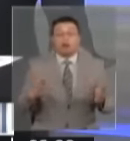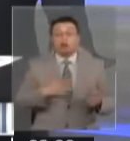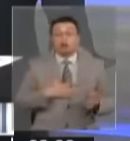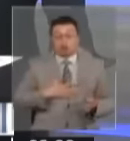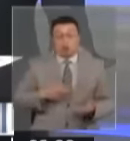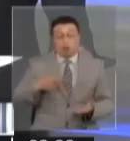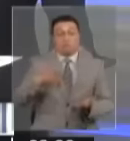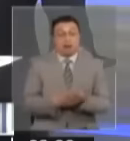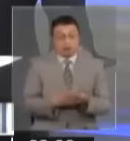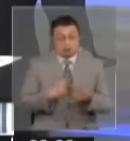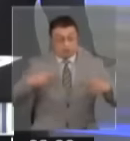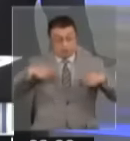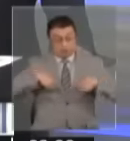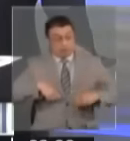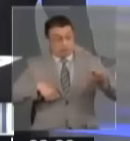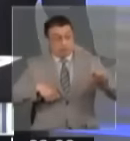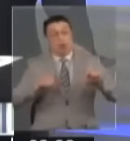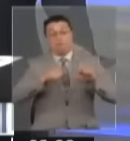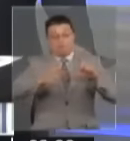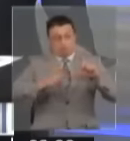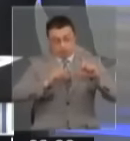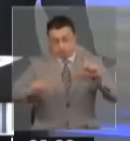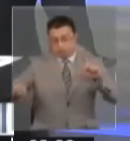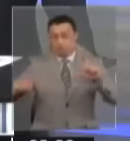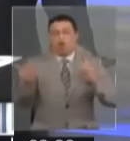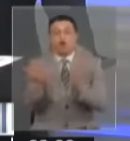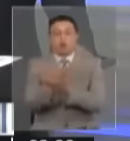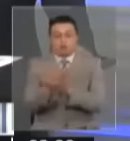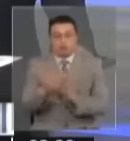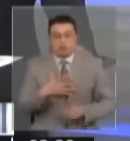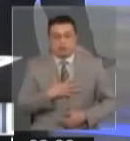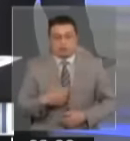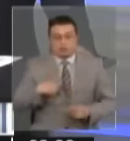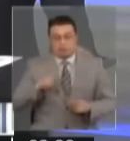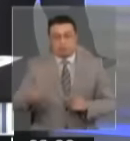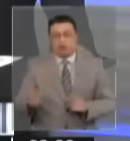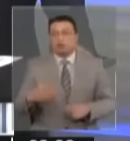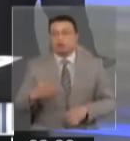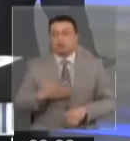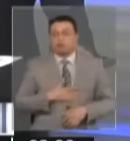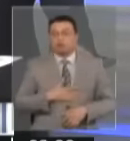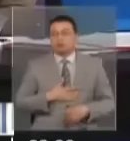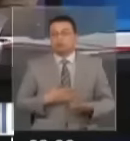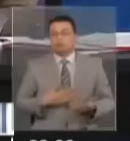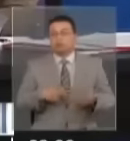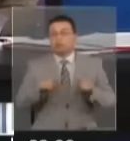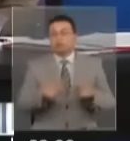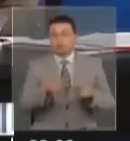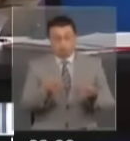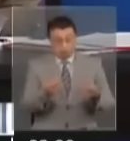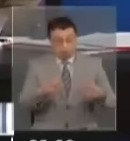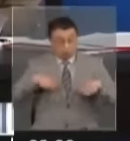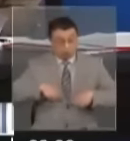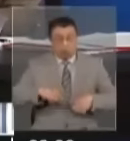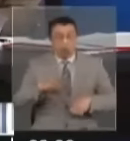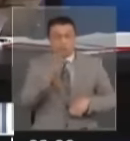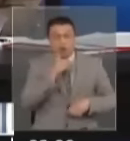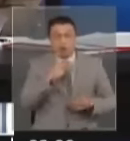de acuerdo a mis ingresos. La educación de mis hijos. Pero si usted paga nosotros tenemos de acuerdo a su ingreso, no hay problema.